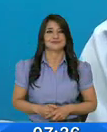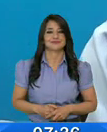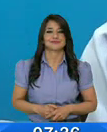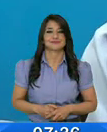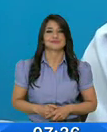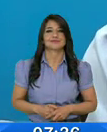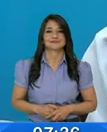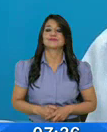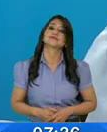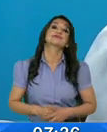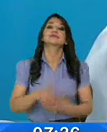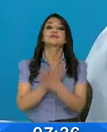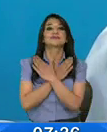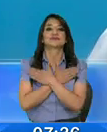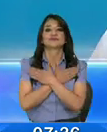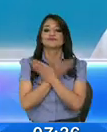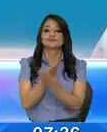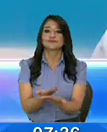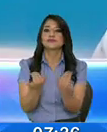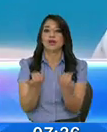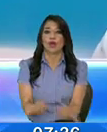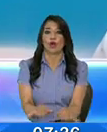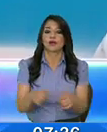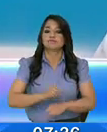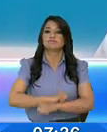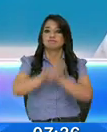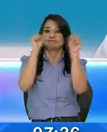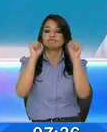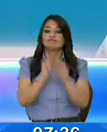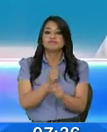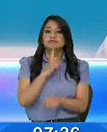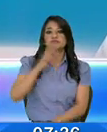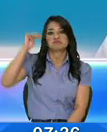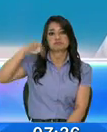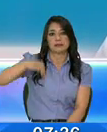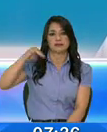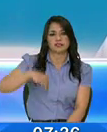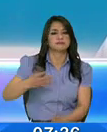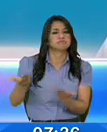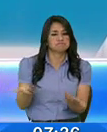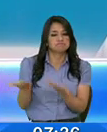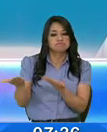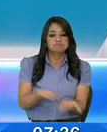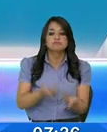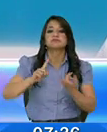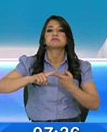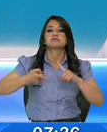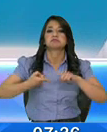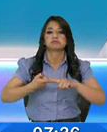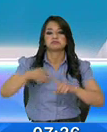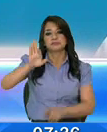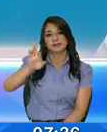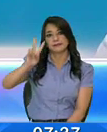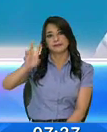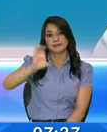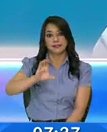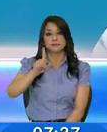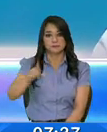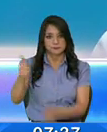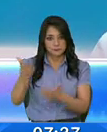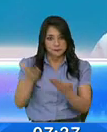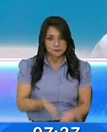cordial saludo en esta mañana fría este martes a los amigos televidentes de televicentro